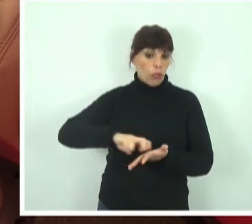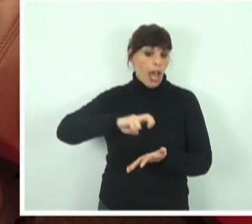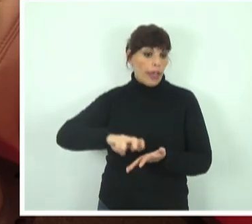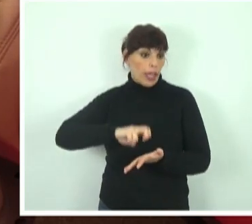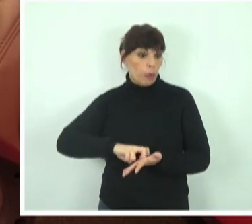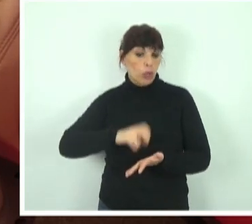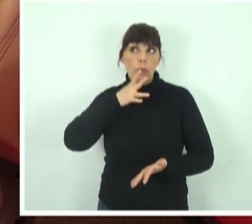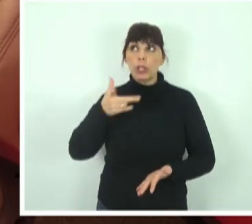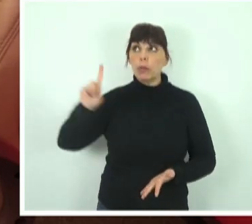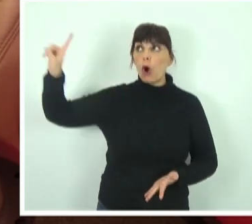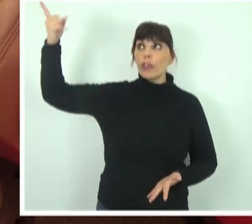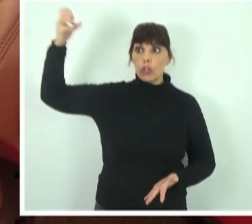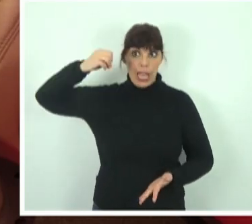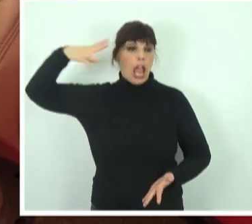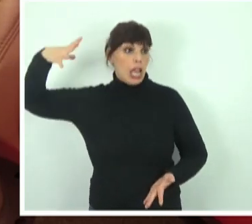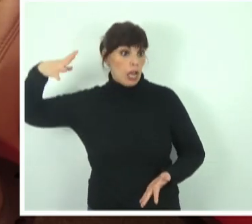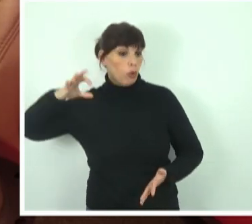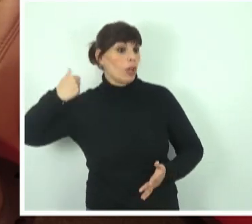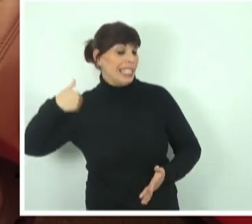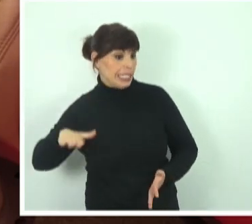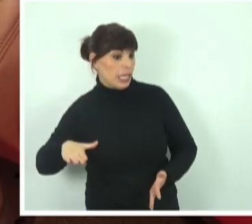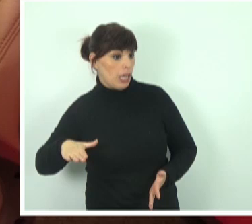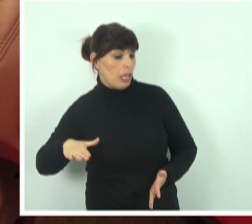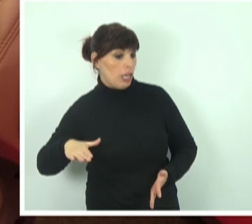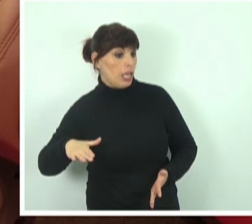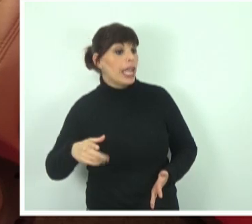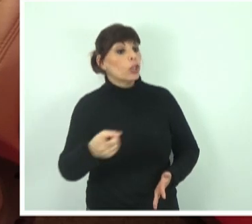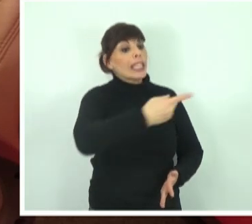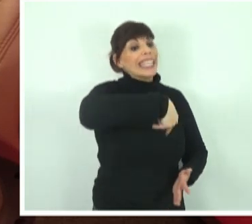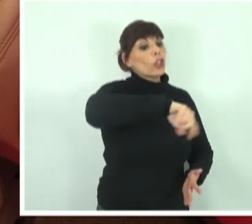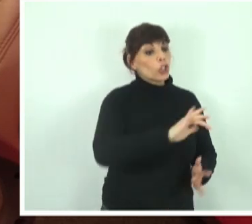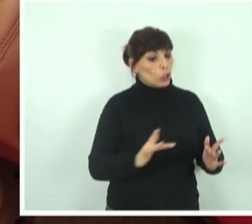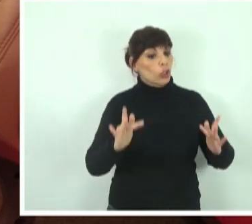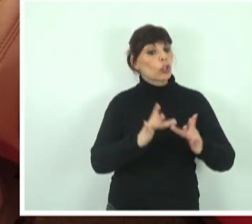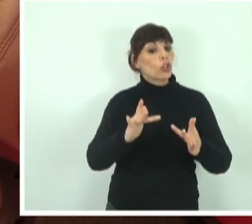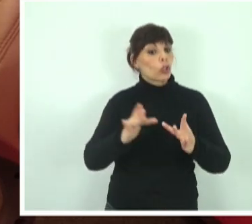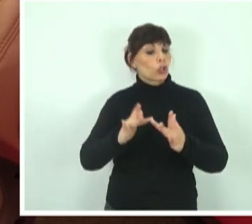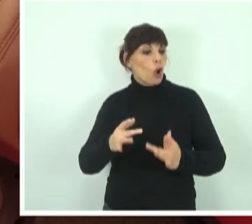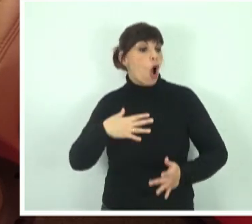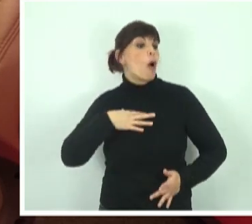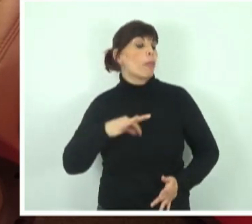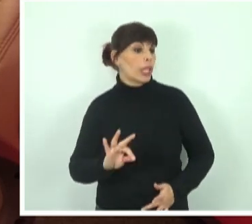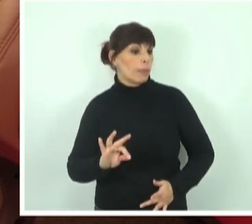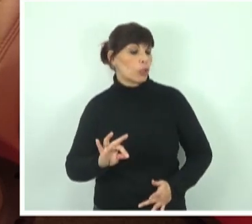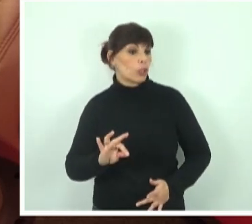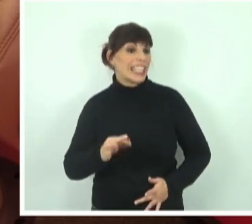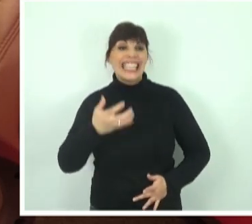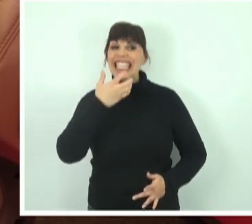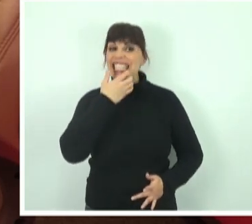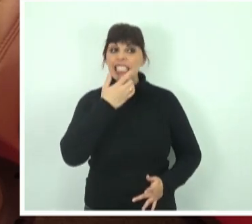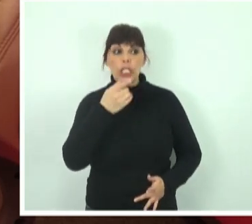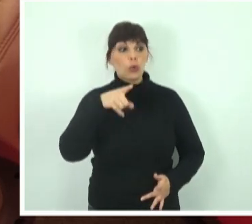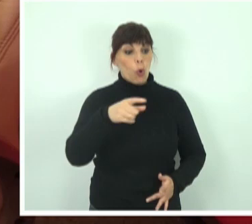comunión. Si no quieres tener comunión, es porque algo interior en ti no funciona